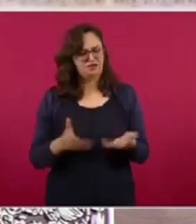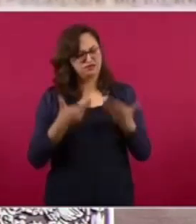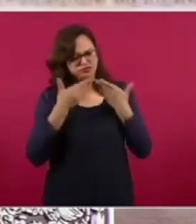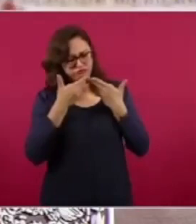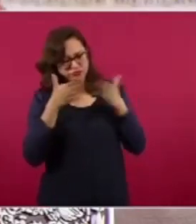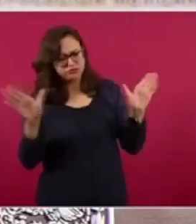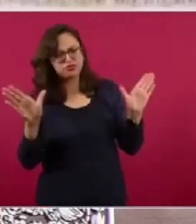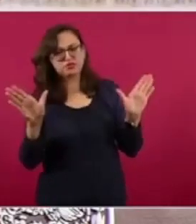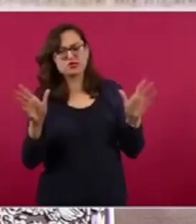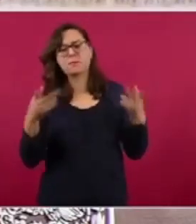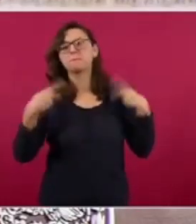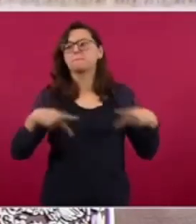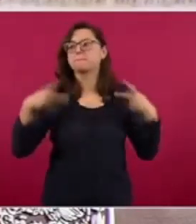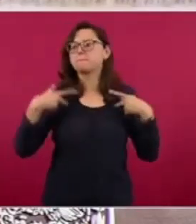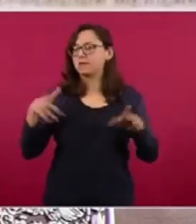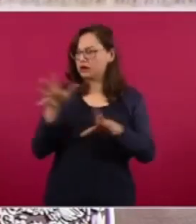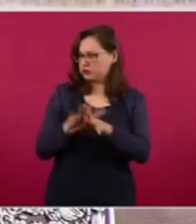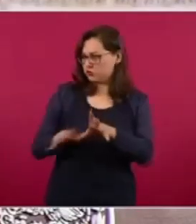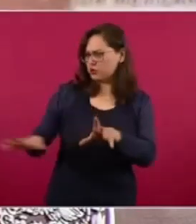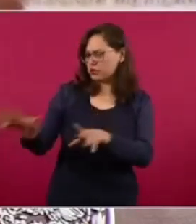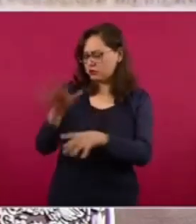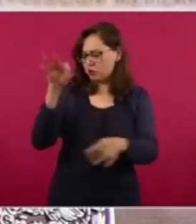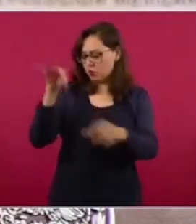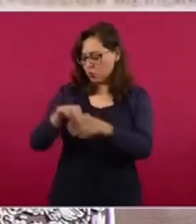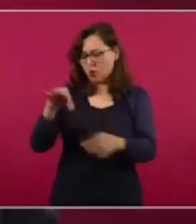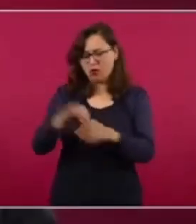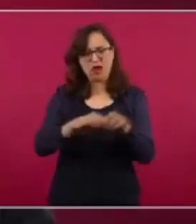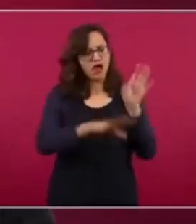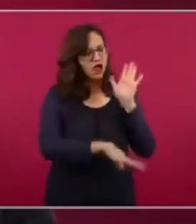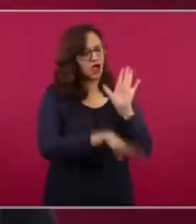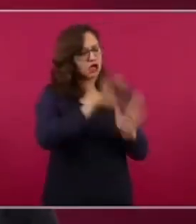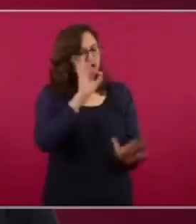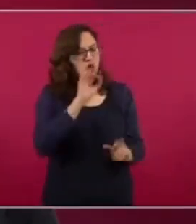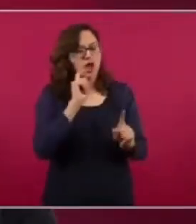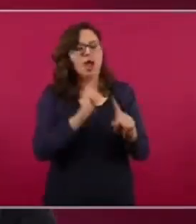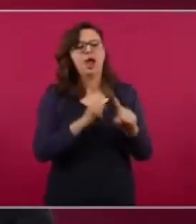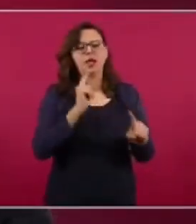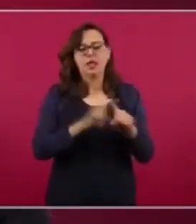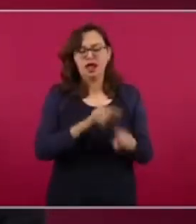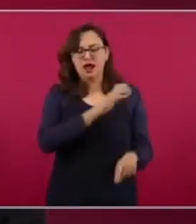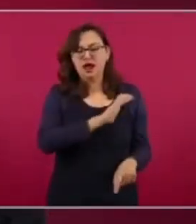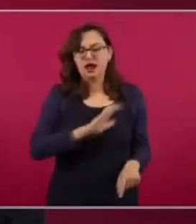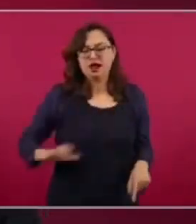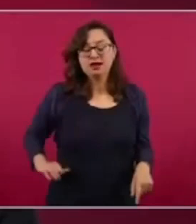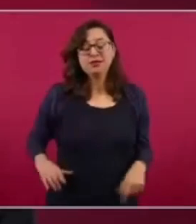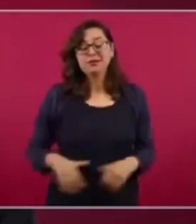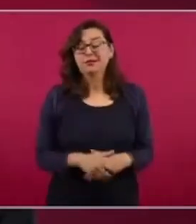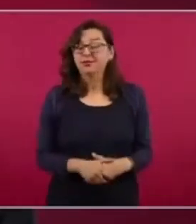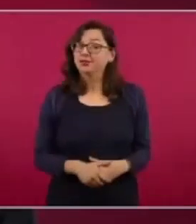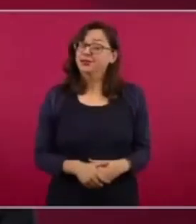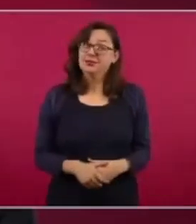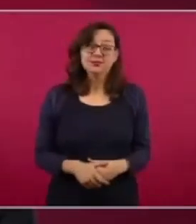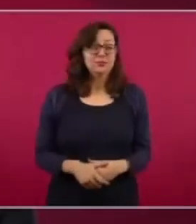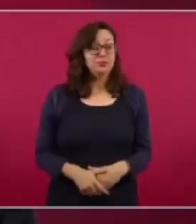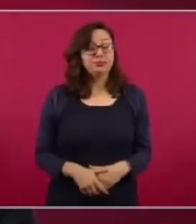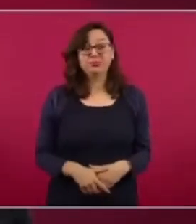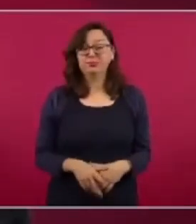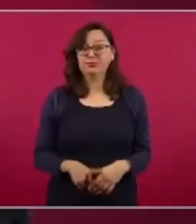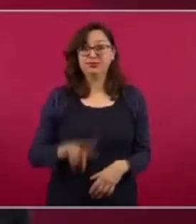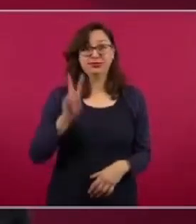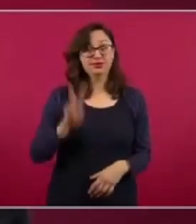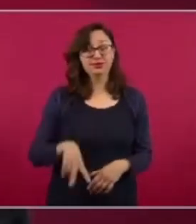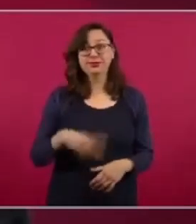Es que, de veras, es una herencia también de décadas.